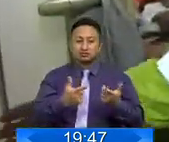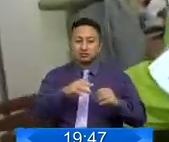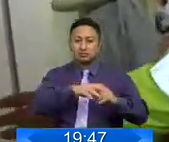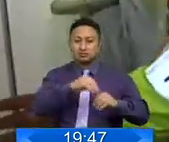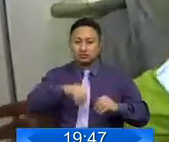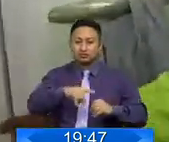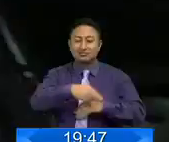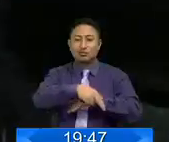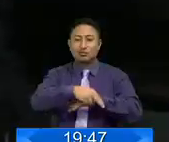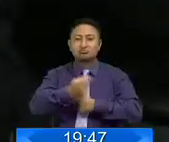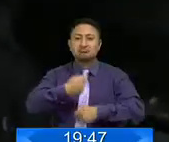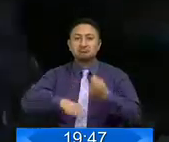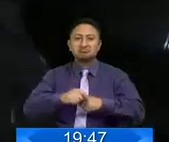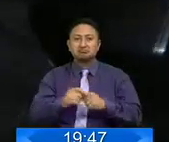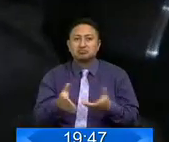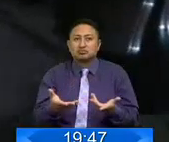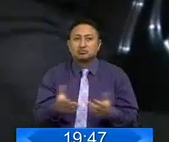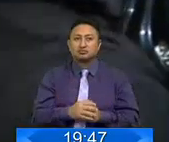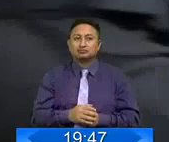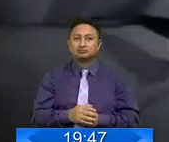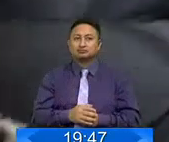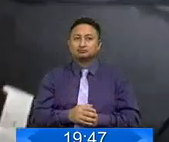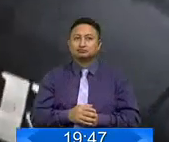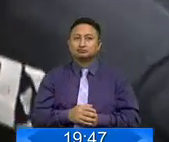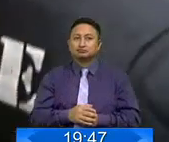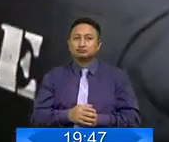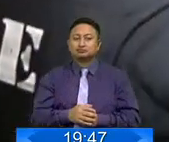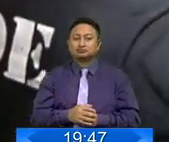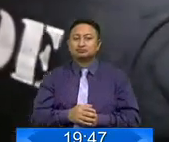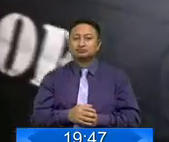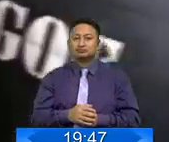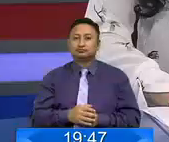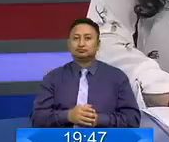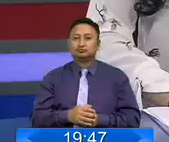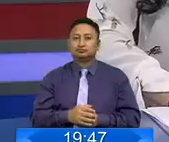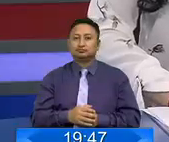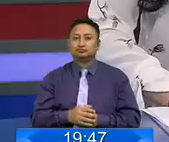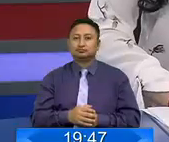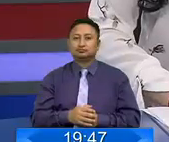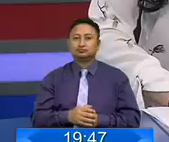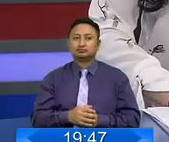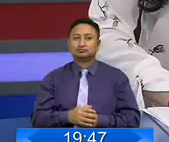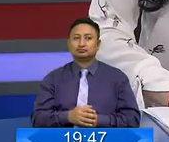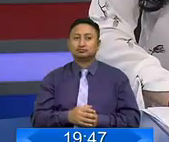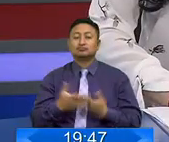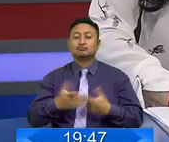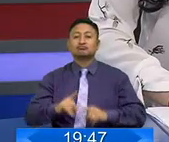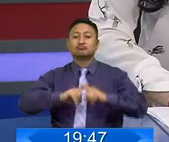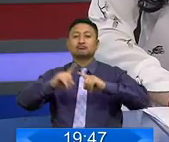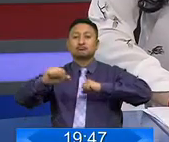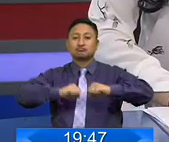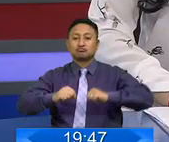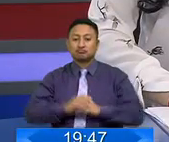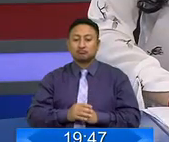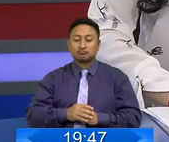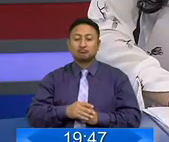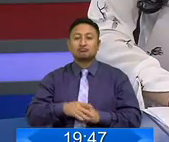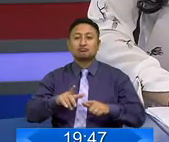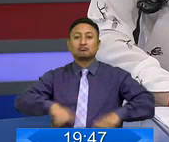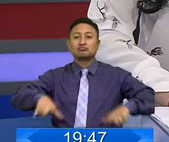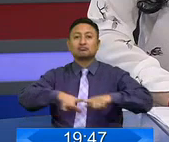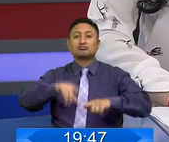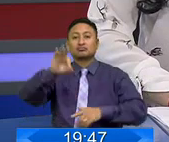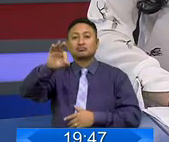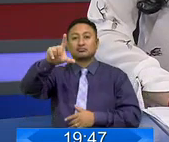las partes. Informó Carolina Basante. Varios operativos ejecutados en el sector de La